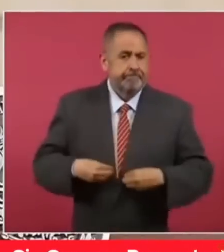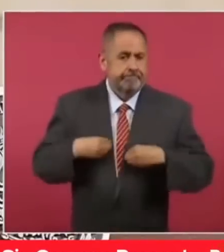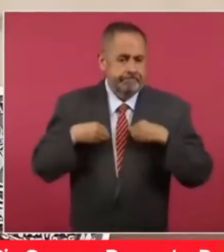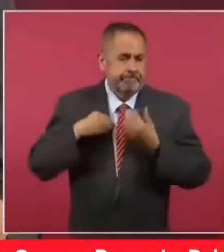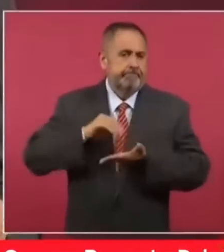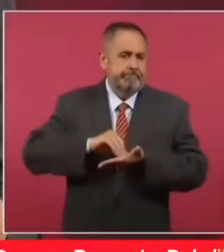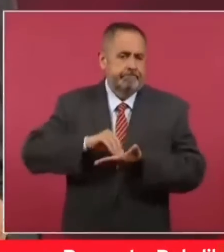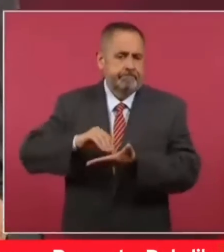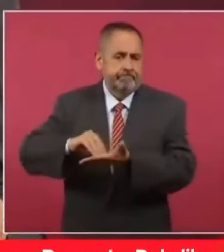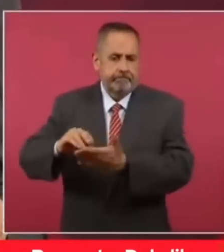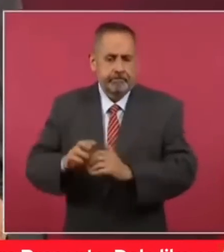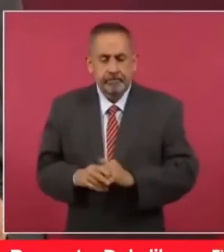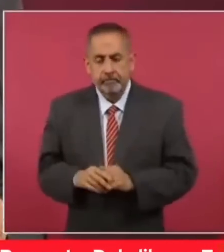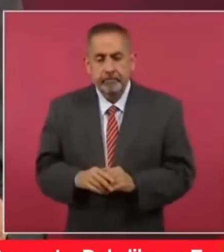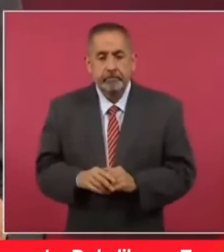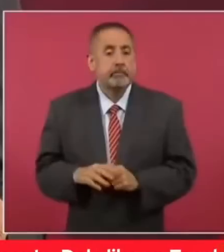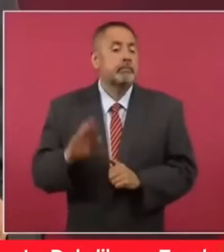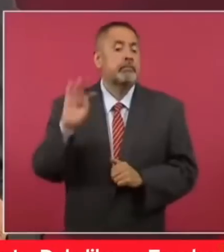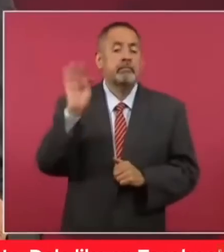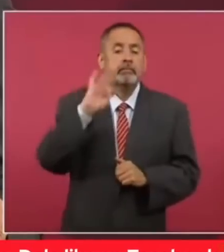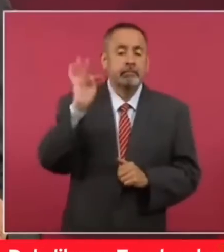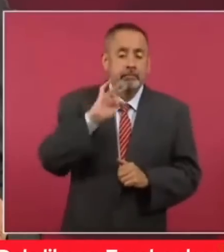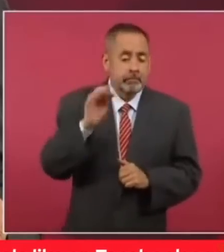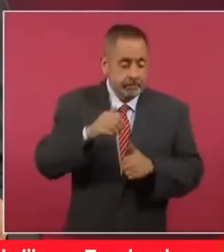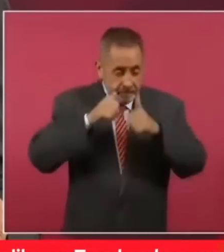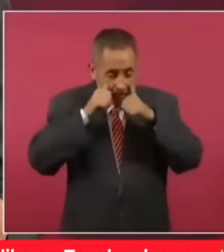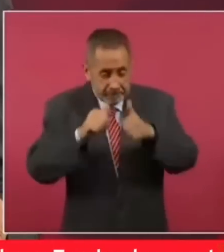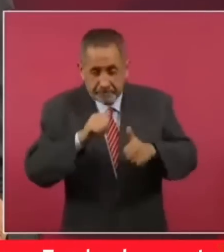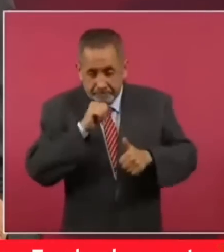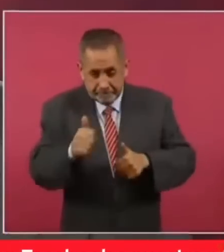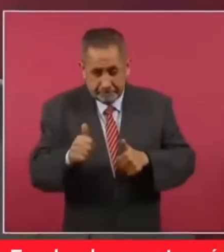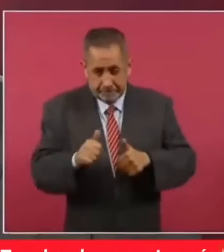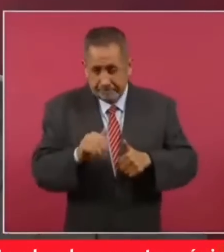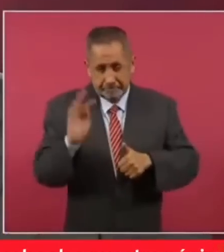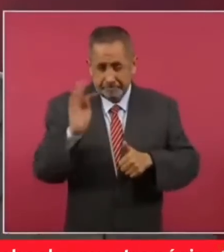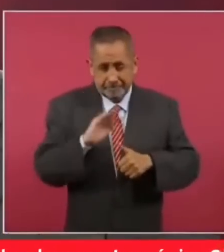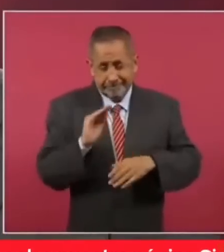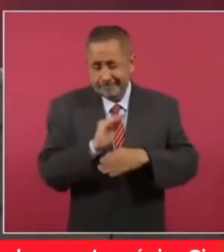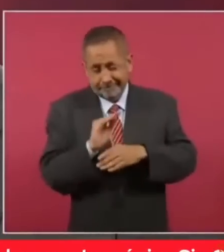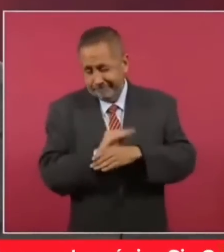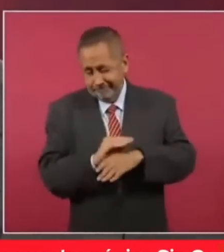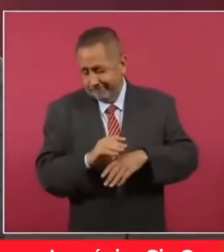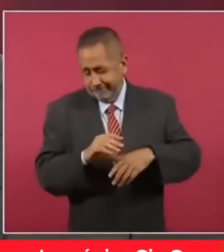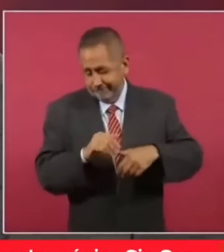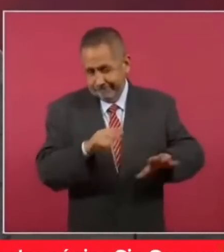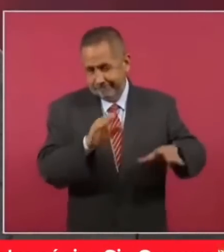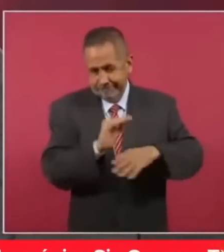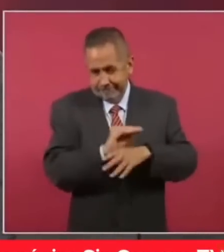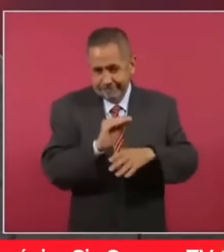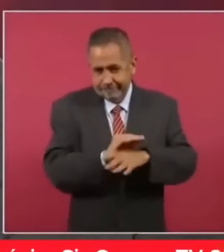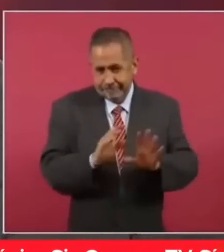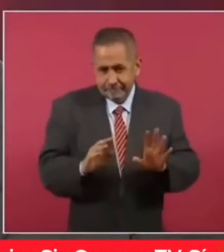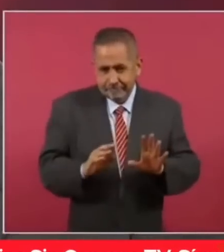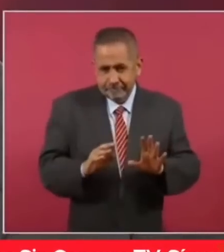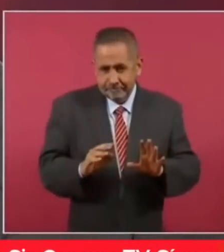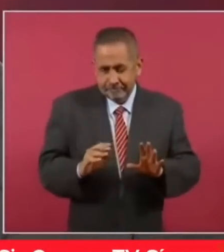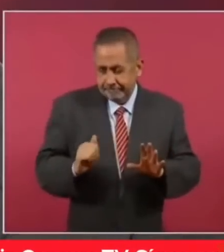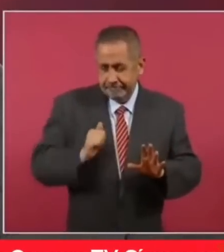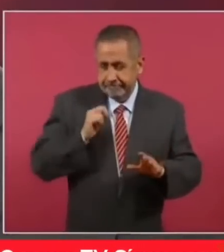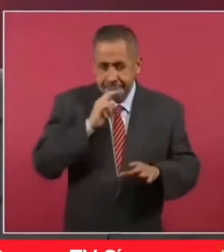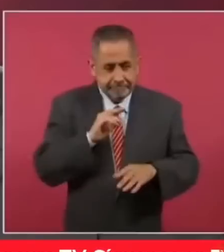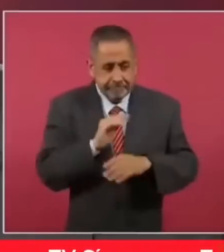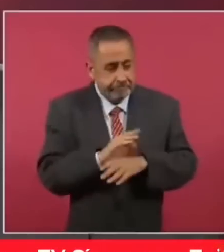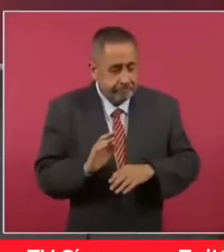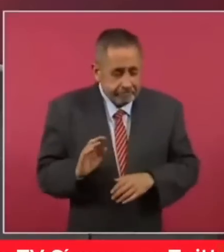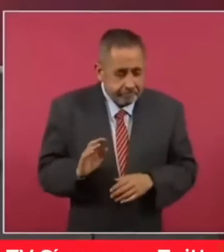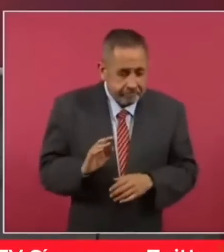Quienes en otras circunstancias, o si no se les hubiese dado atención adecuada, oportuna,